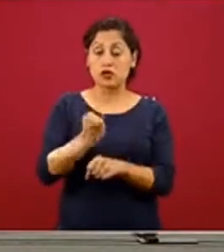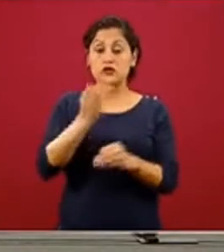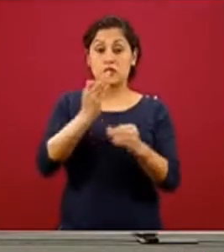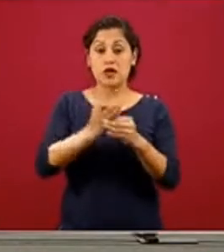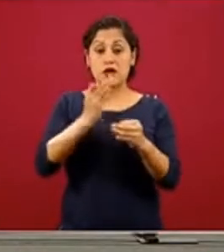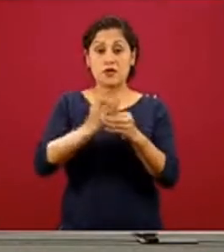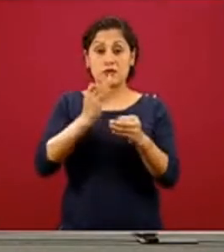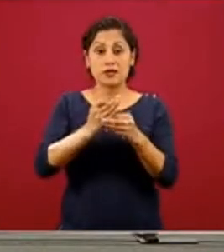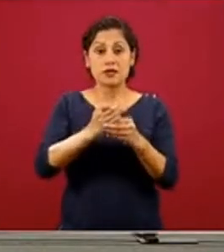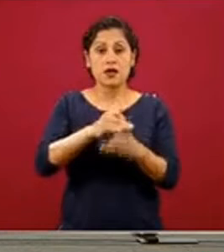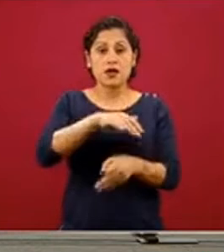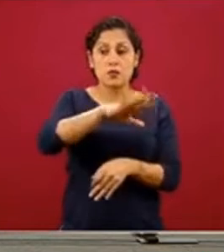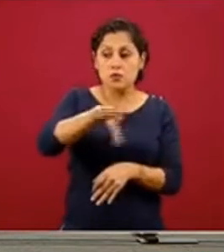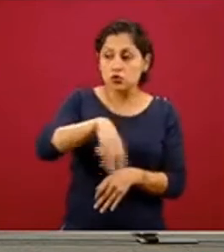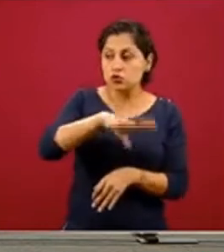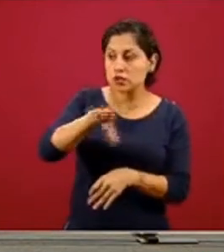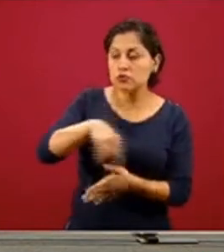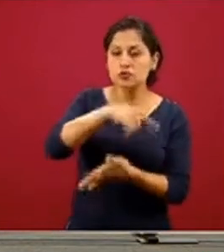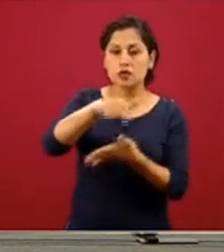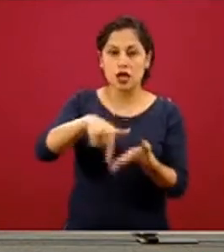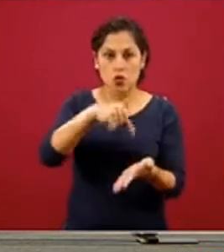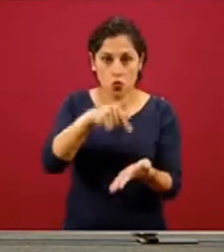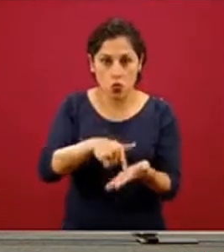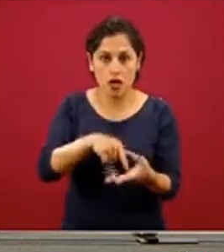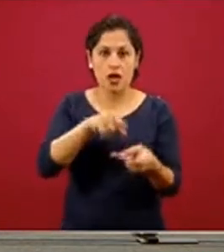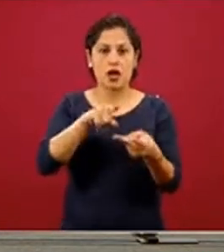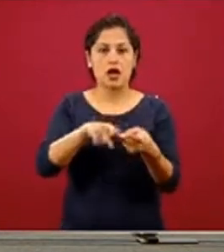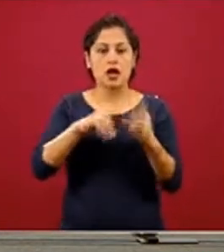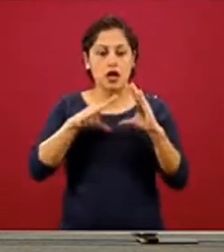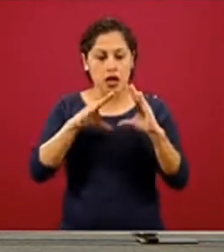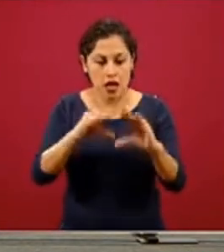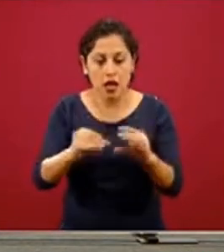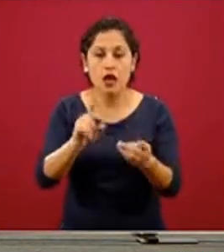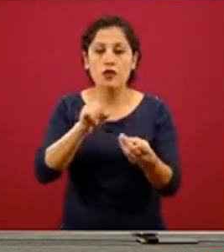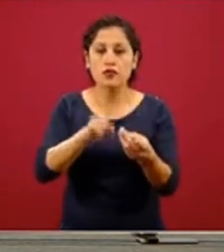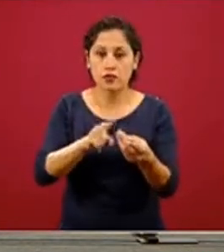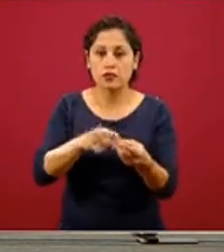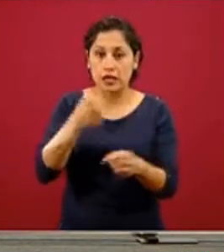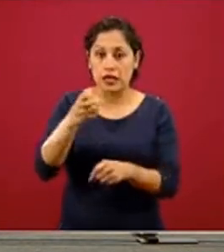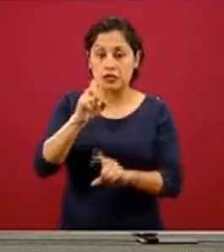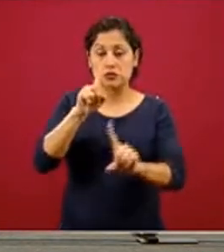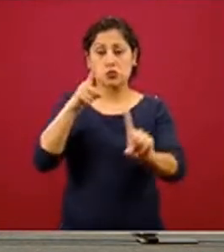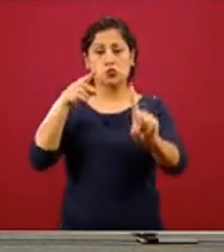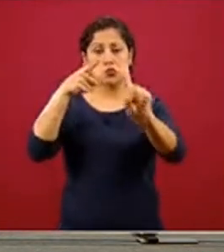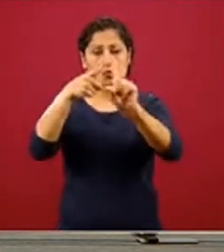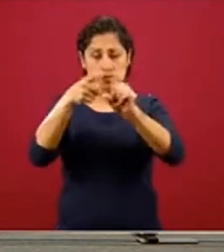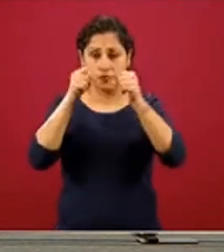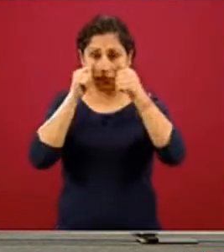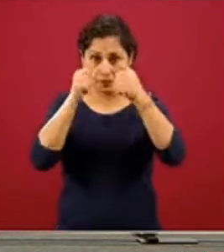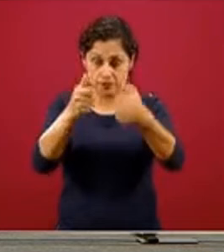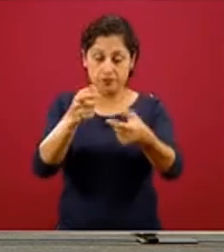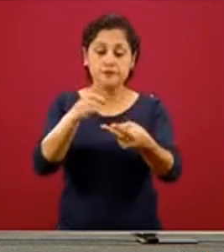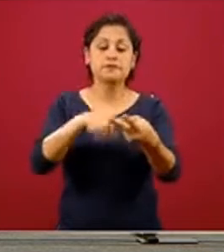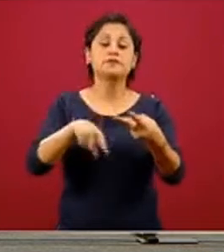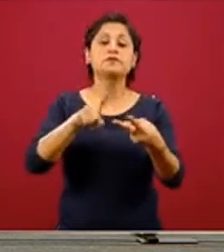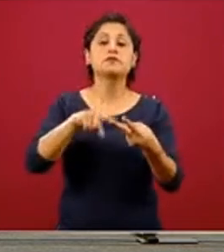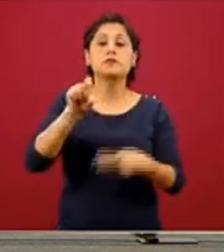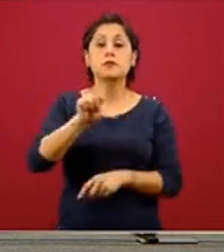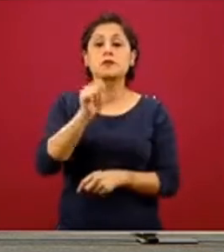mentoría necesarios para las especialidades médicas puede ser un reto. Y por ello también se ha considerado la posibilidad de